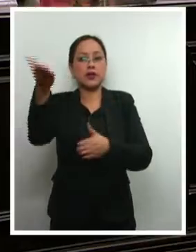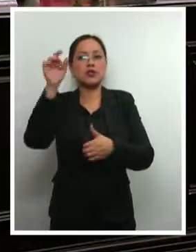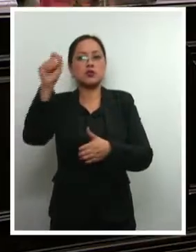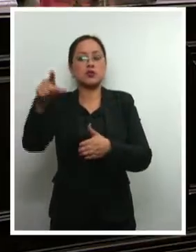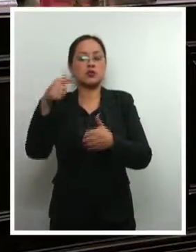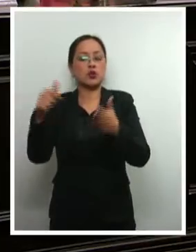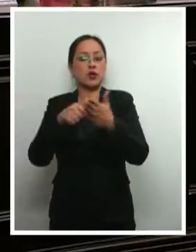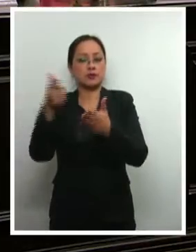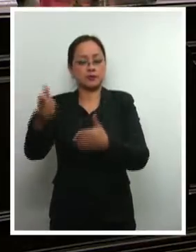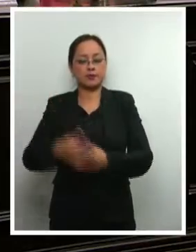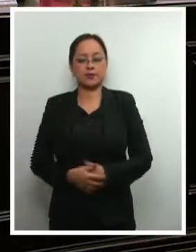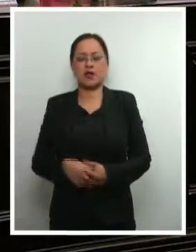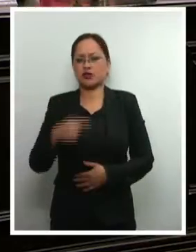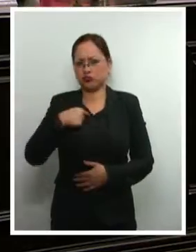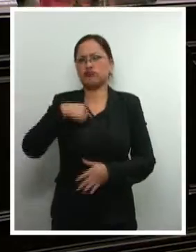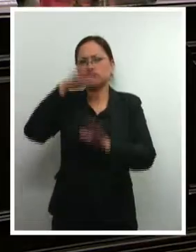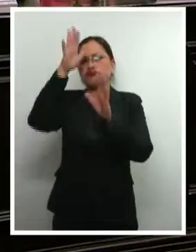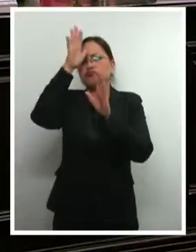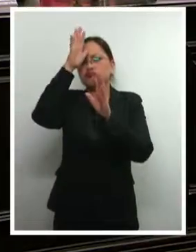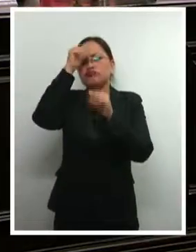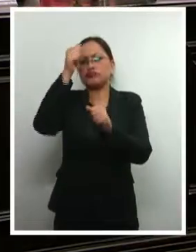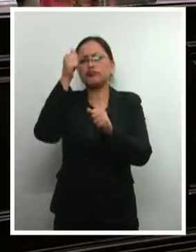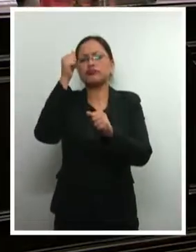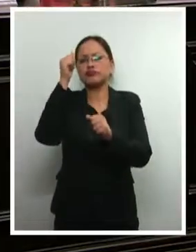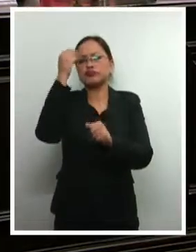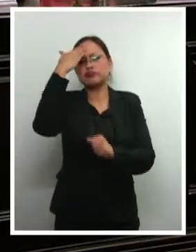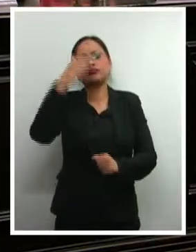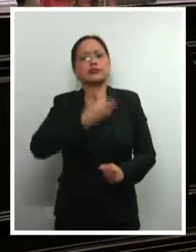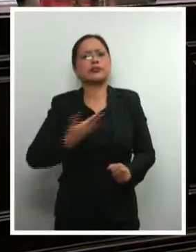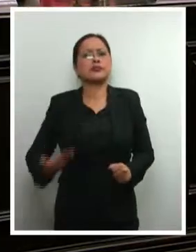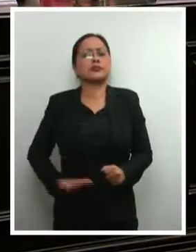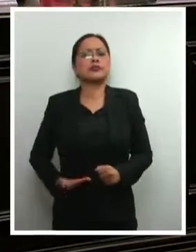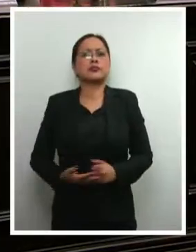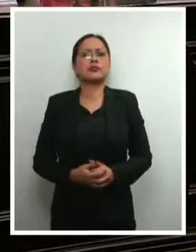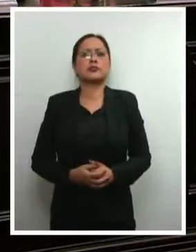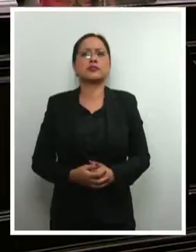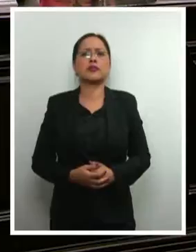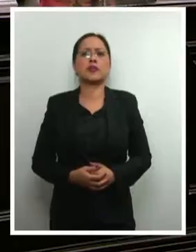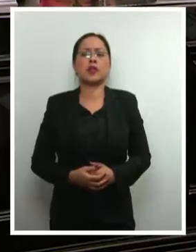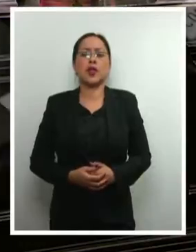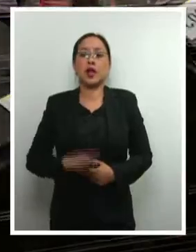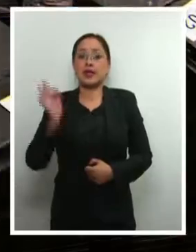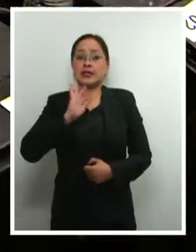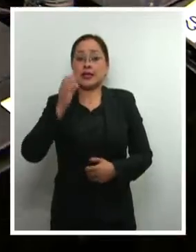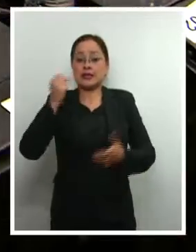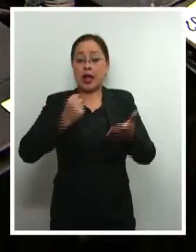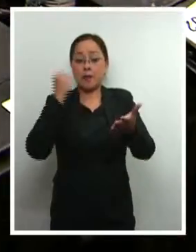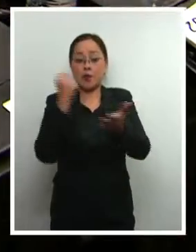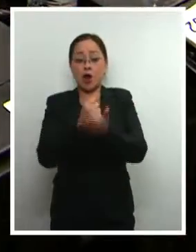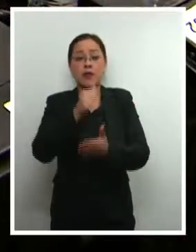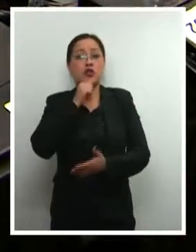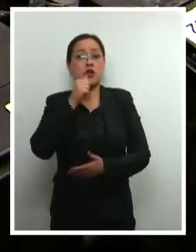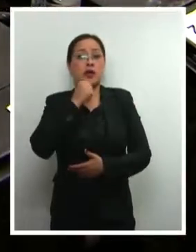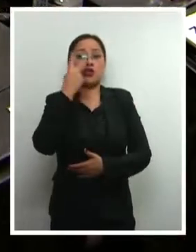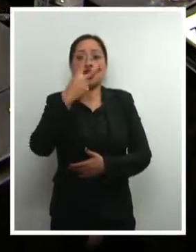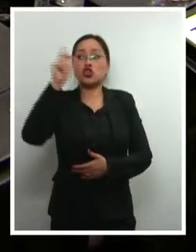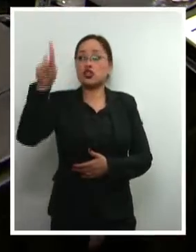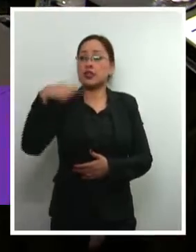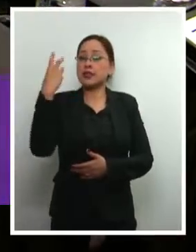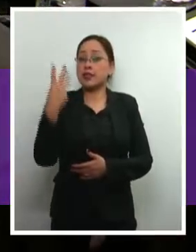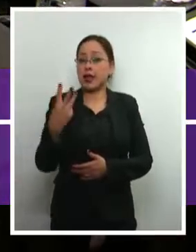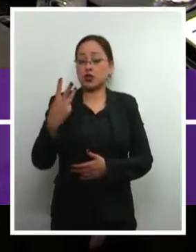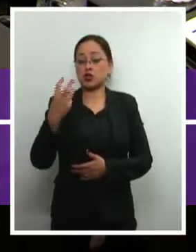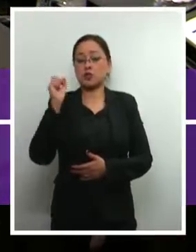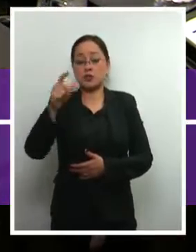Ahora sí ya tiene sonido. Yo coincidiría, presidente, en lo que no ha sido aprobado por 2/3 de